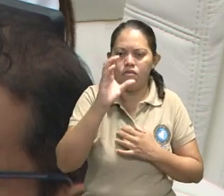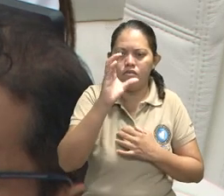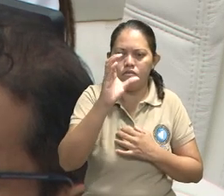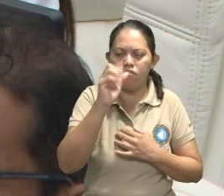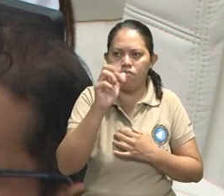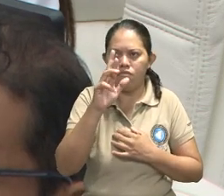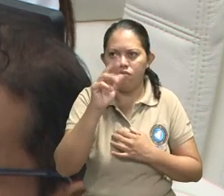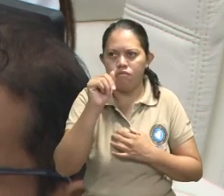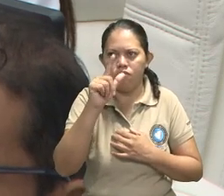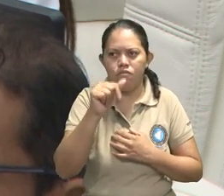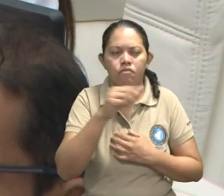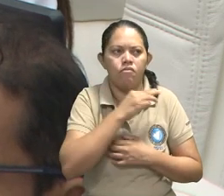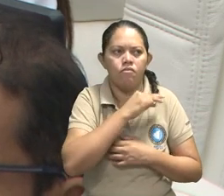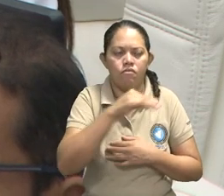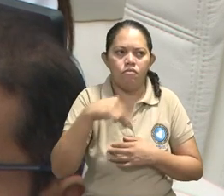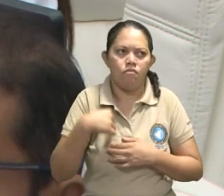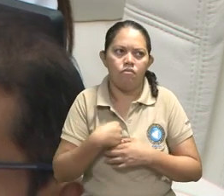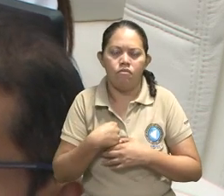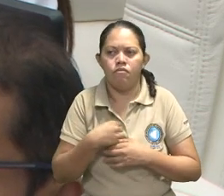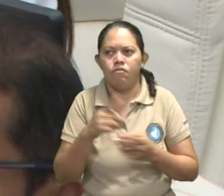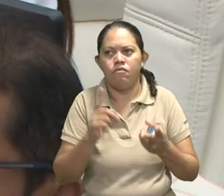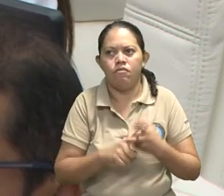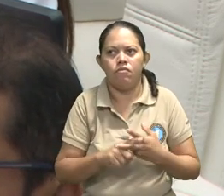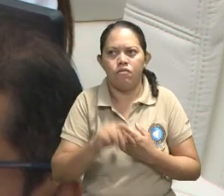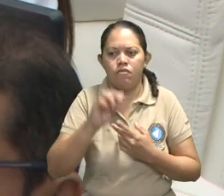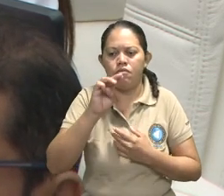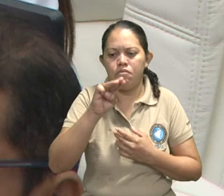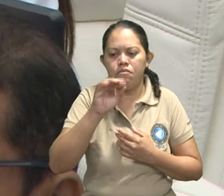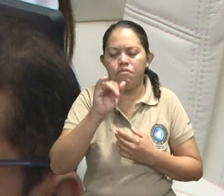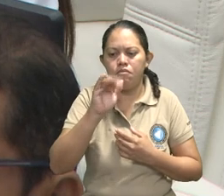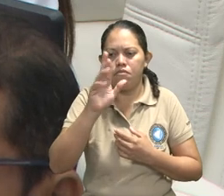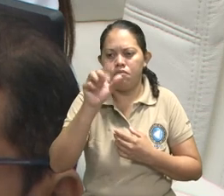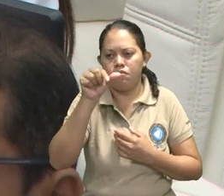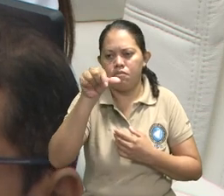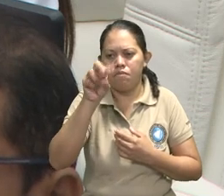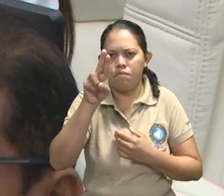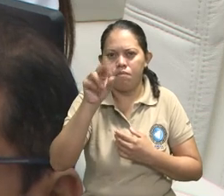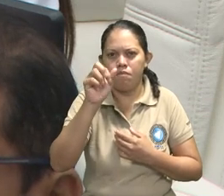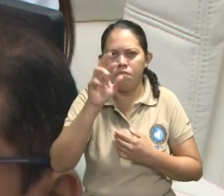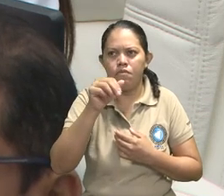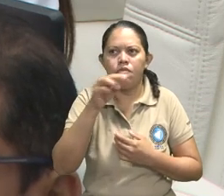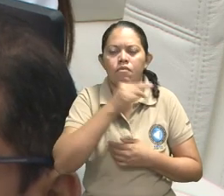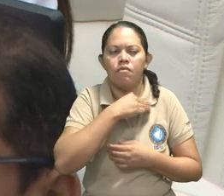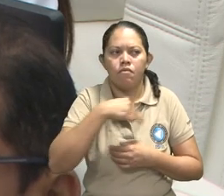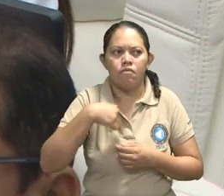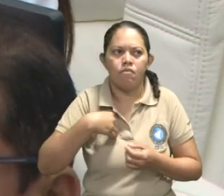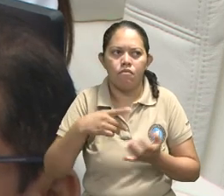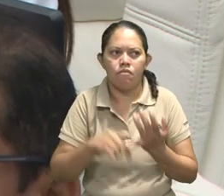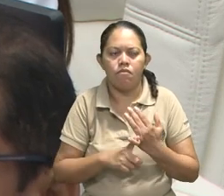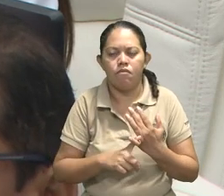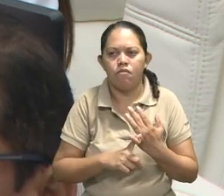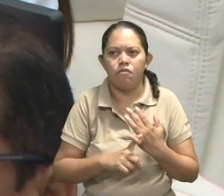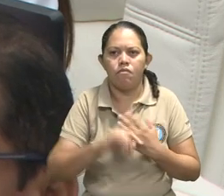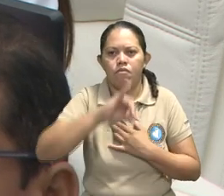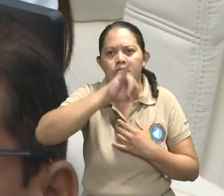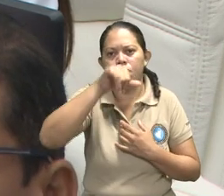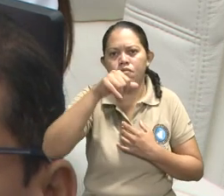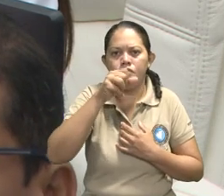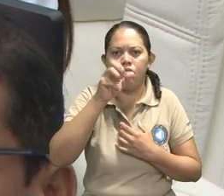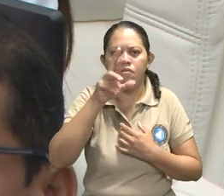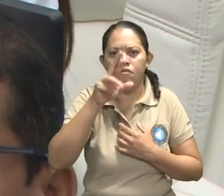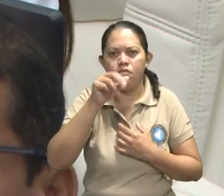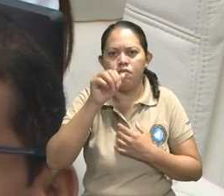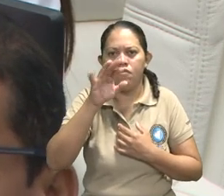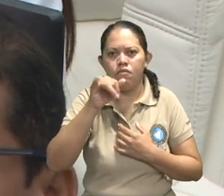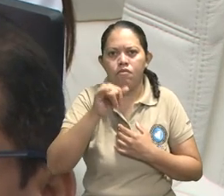Núñez Mairena, miembro; diputada Melquiades Rivera Rivera, miembro; diputado Harold Antonio